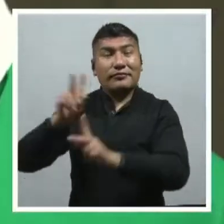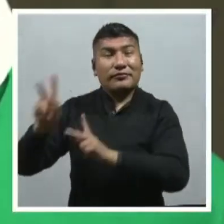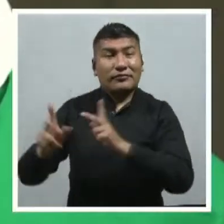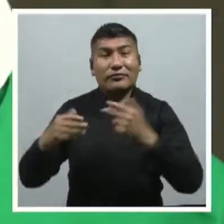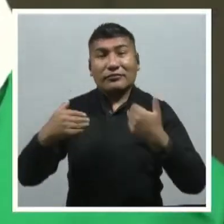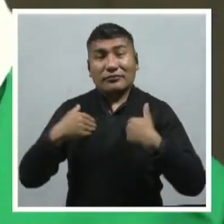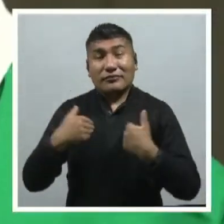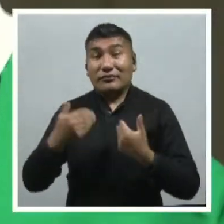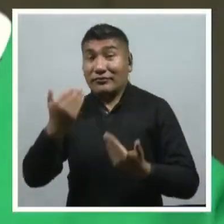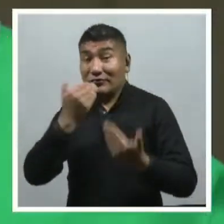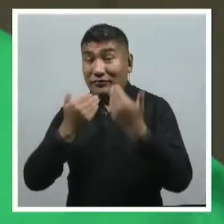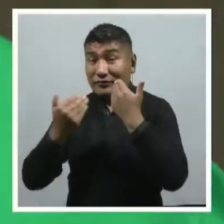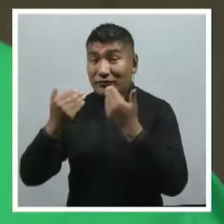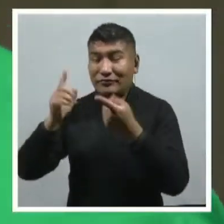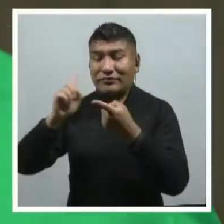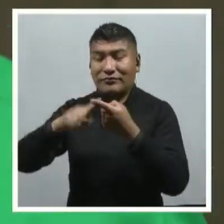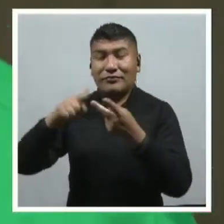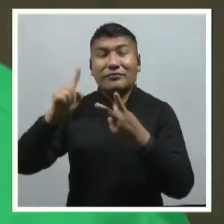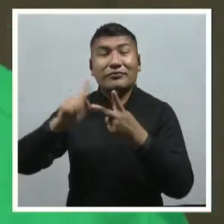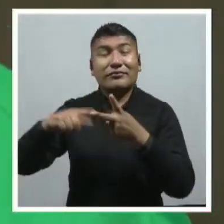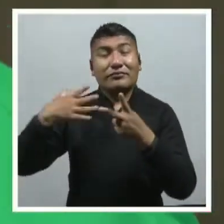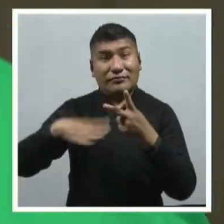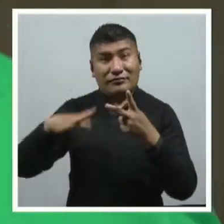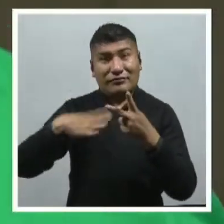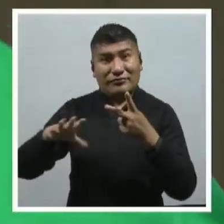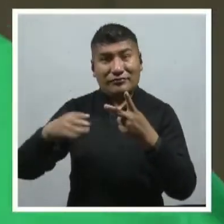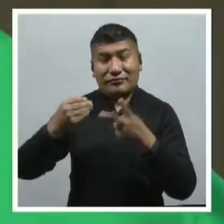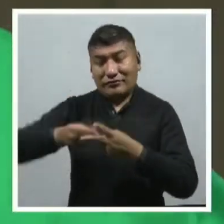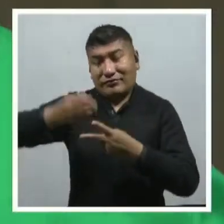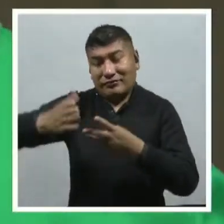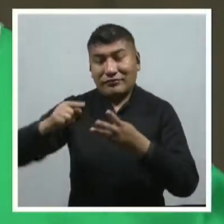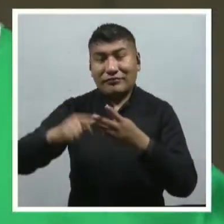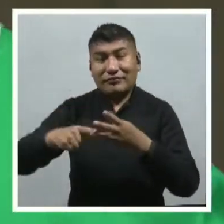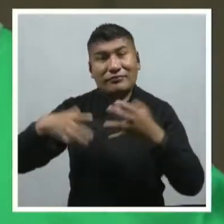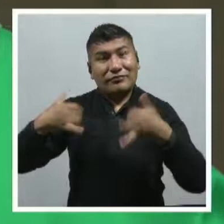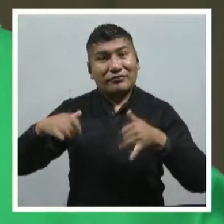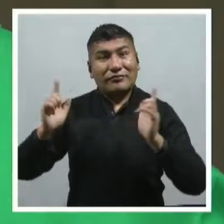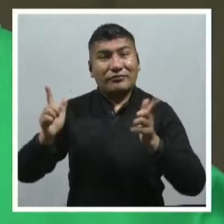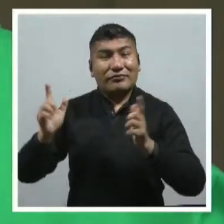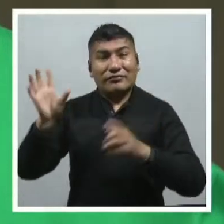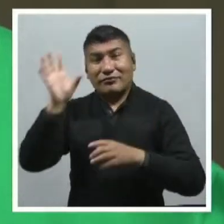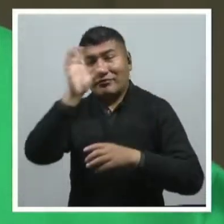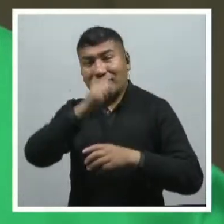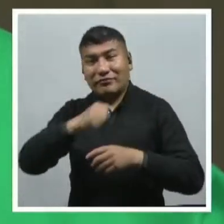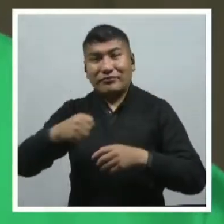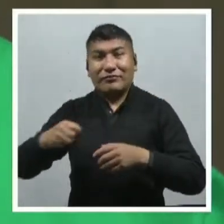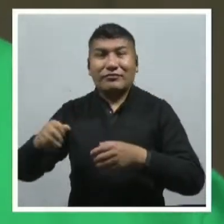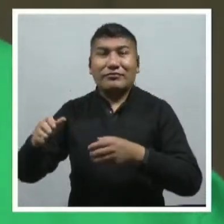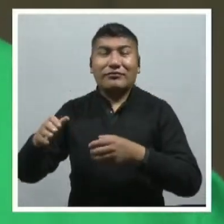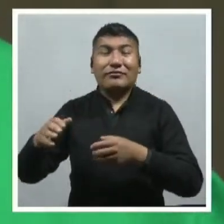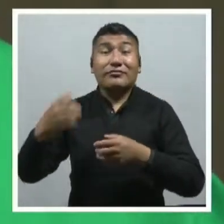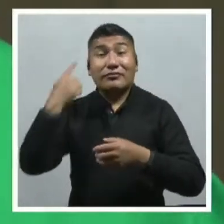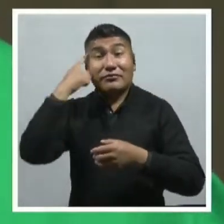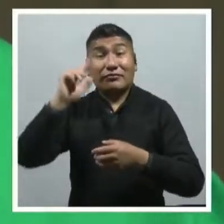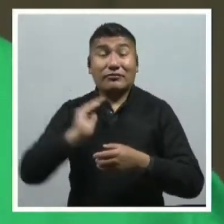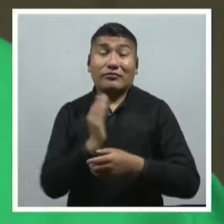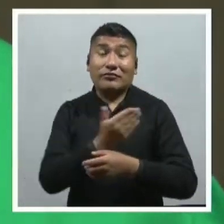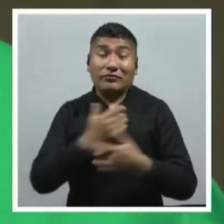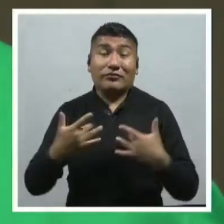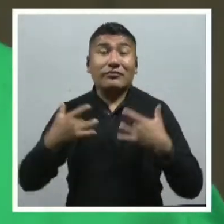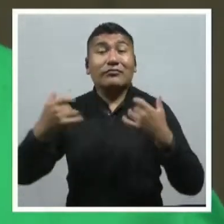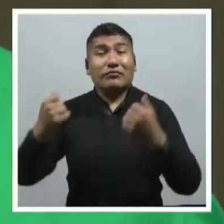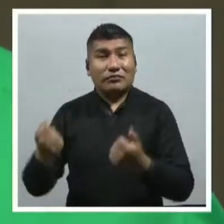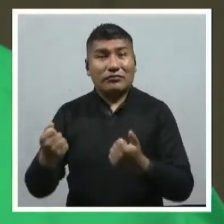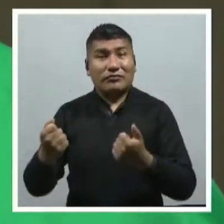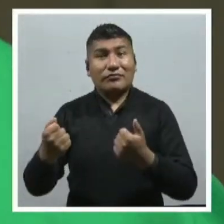para comer, para vestirnos, para distraernos, para nuestra salud, que